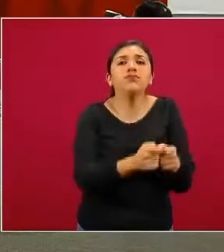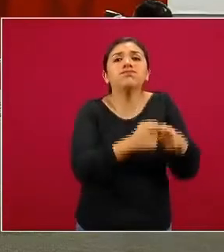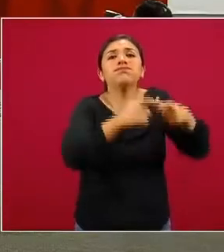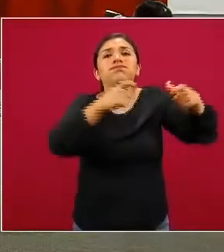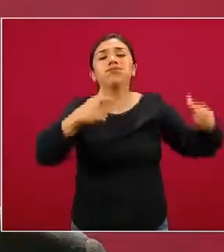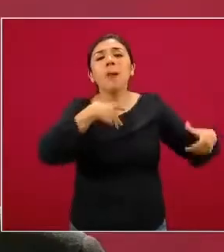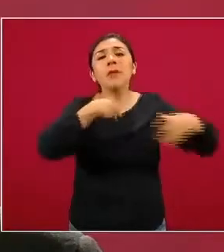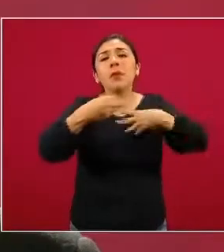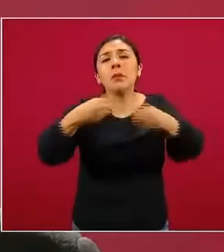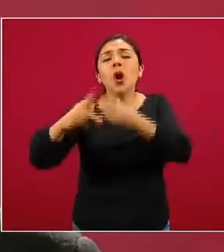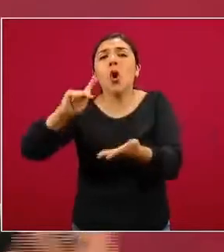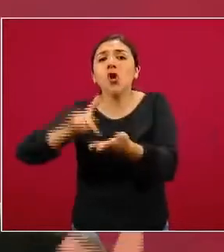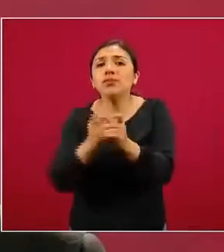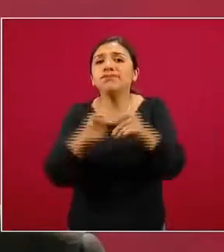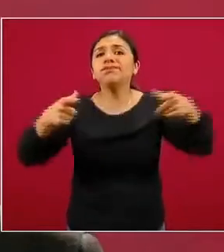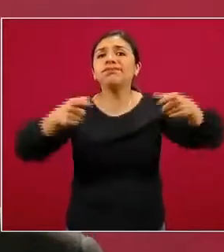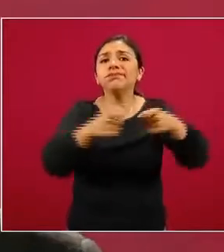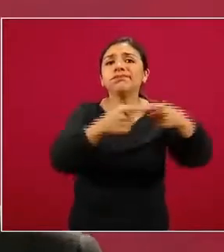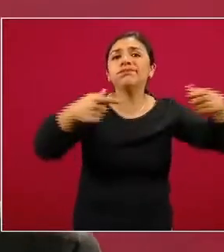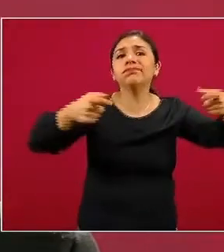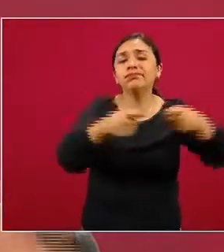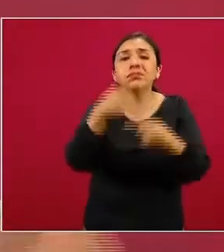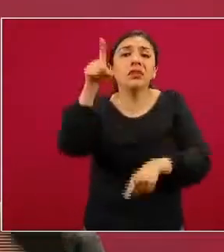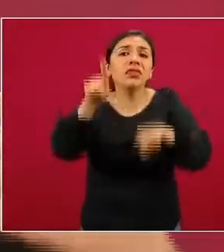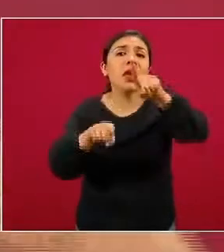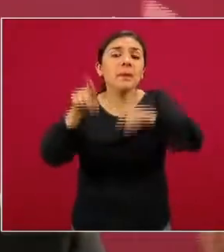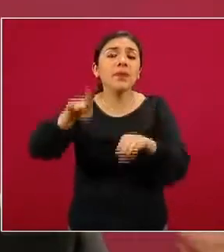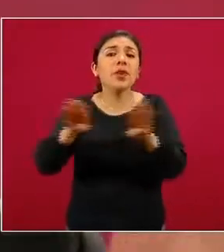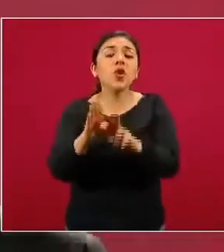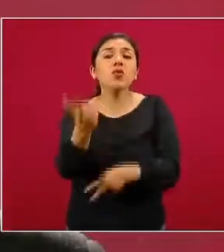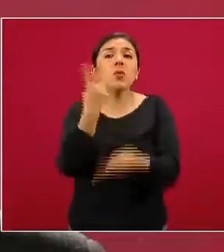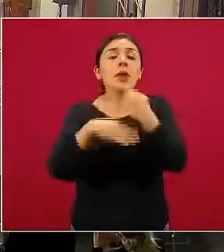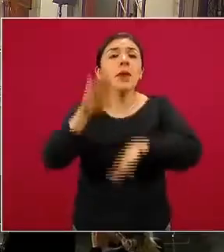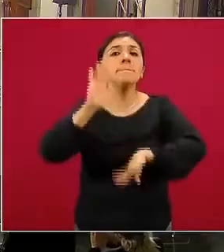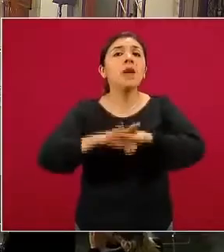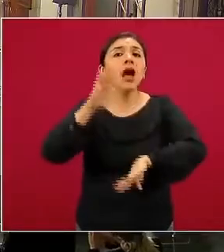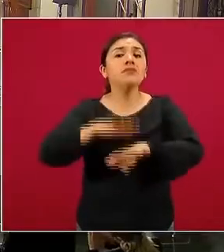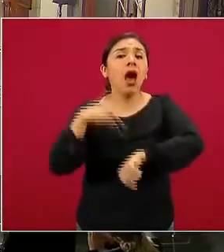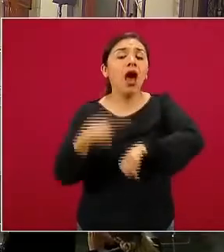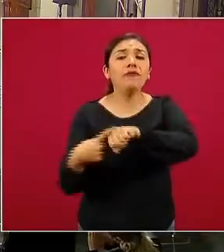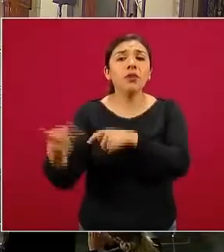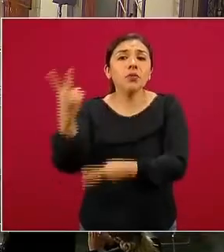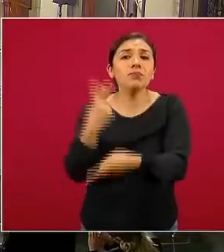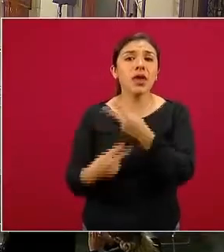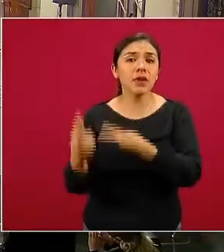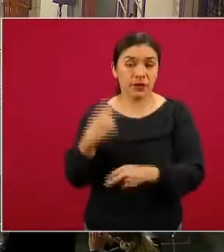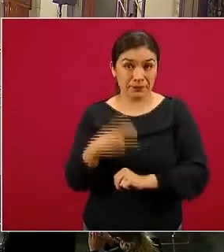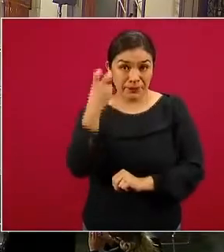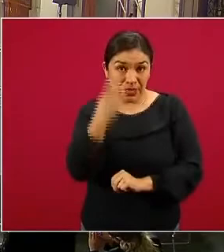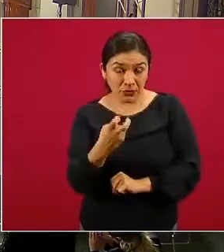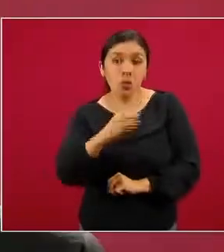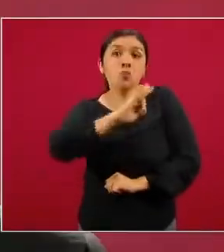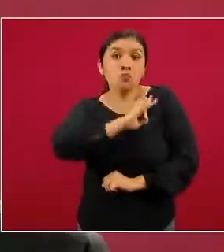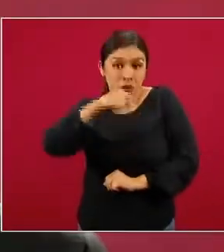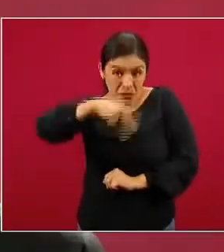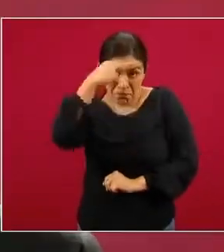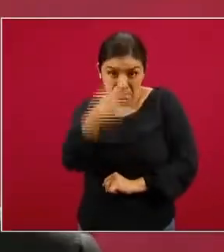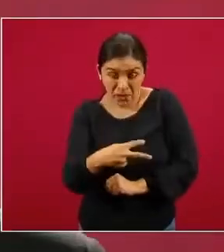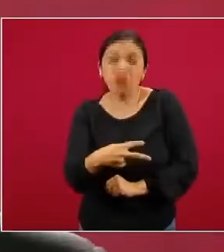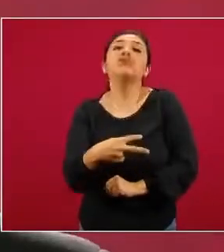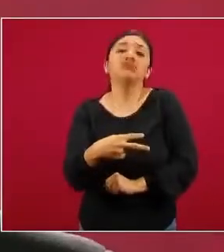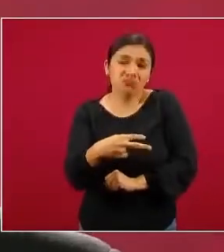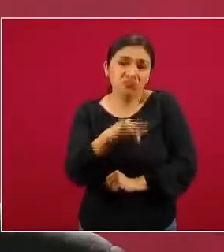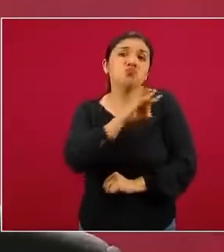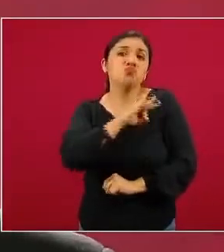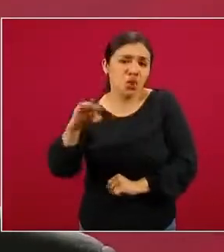son el periodo en el que puede haber un aumento progresivo en el número de casos. ¿Esto le puede pasar a México?